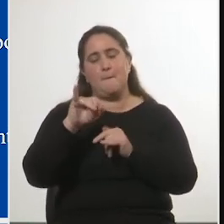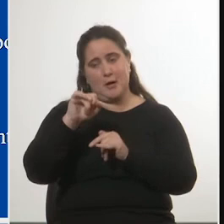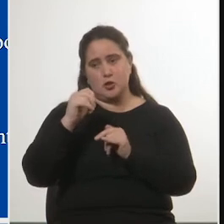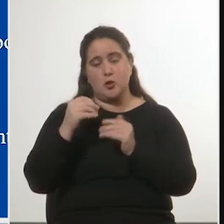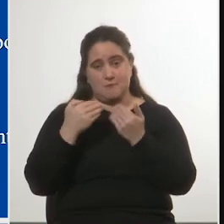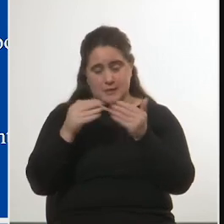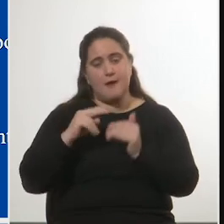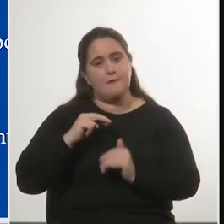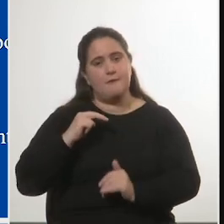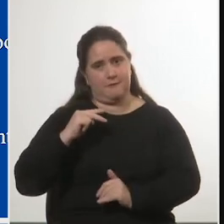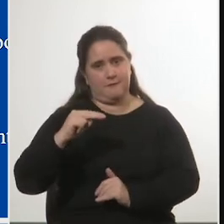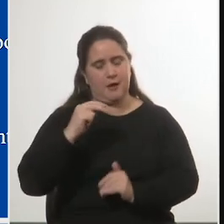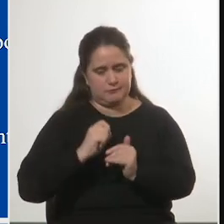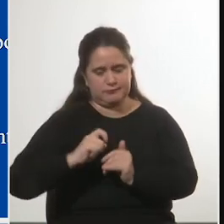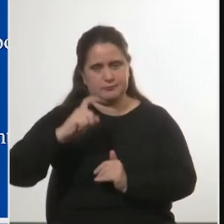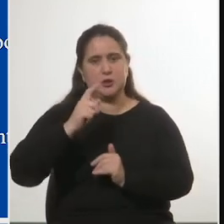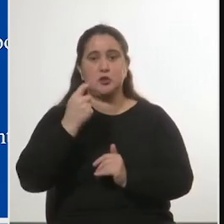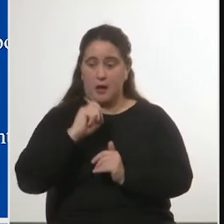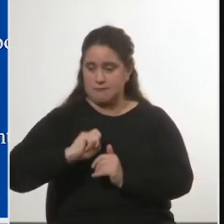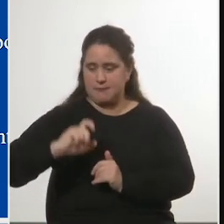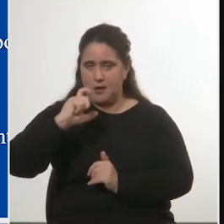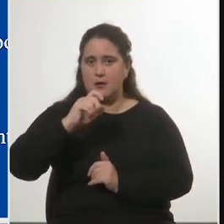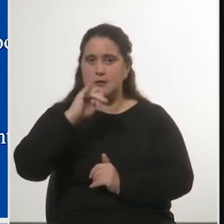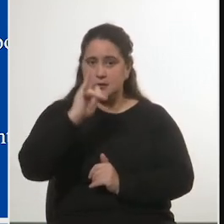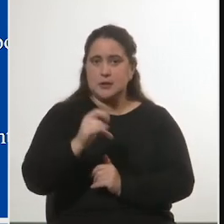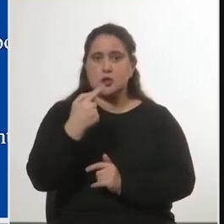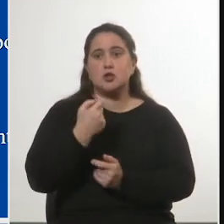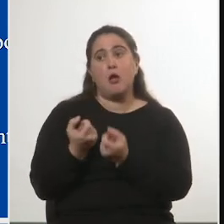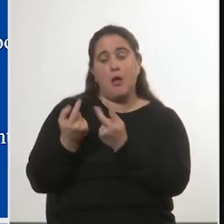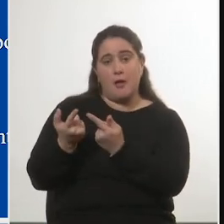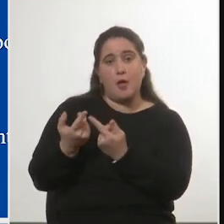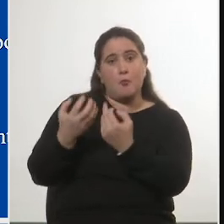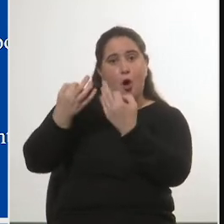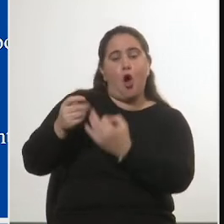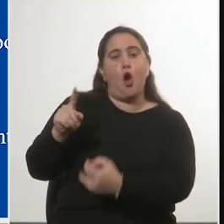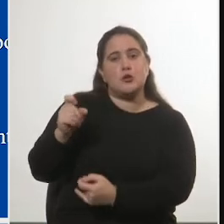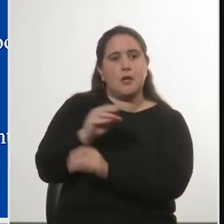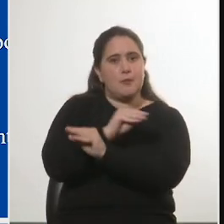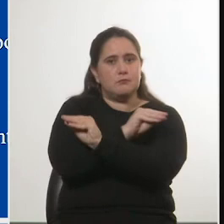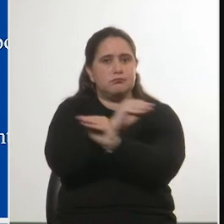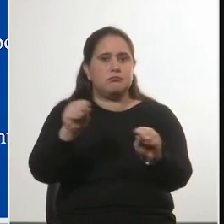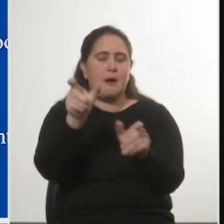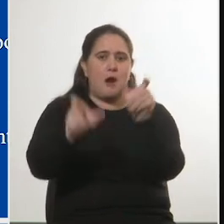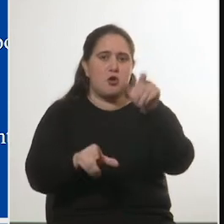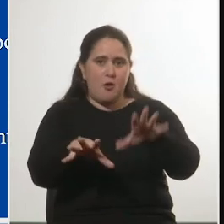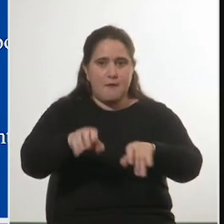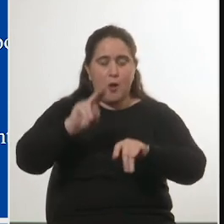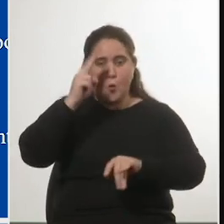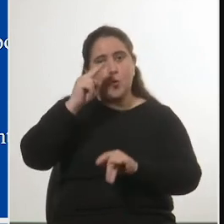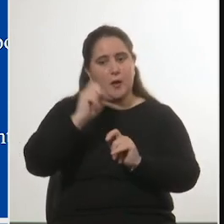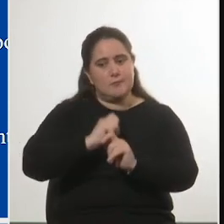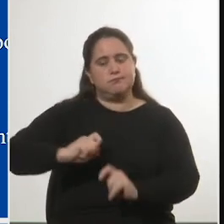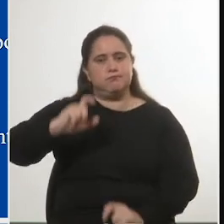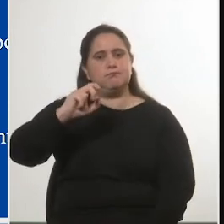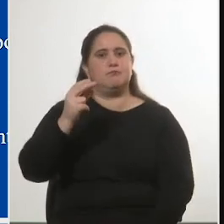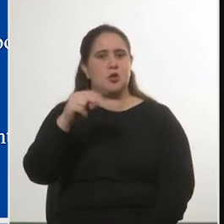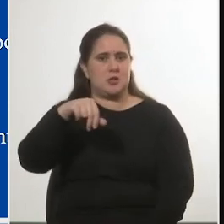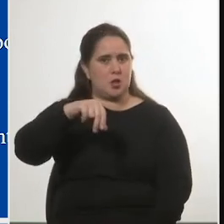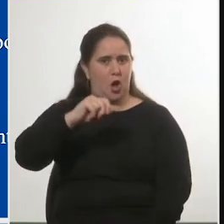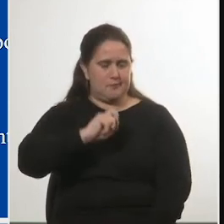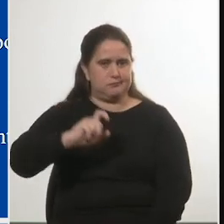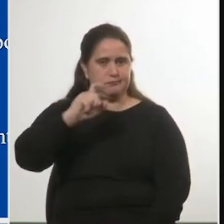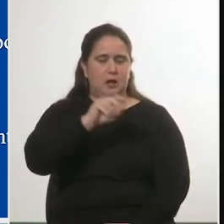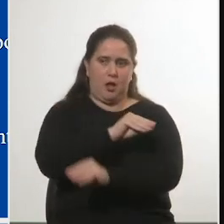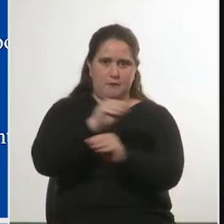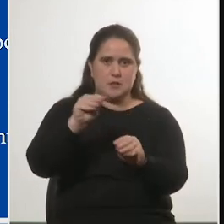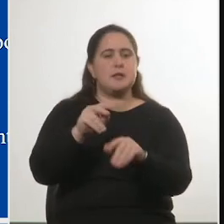mes. Ante dicho aumento, se otorga la excepcionalidad a OCE y se comunica a la población la situación de incremento de iones.